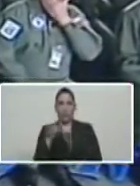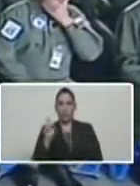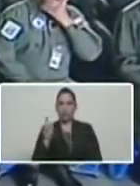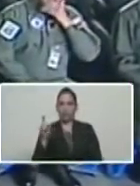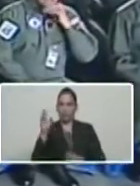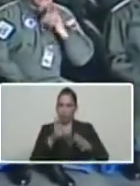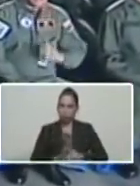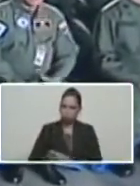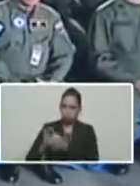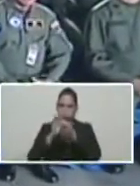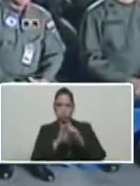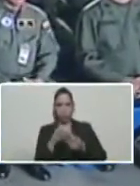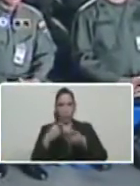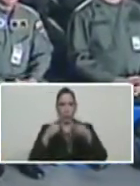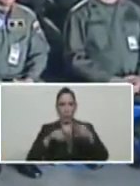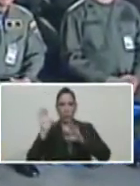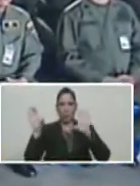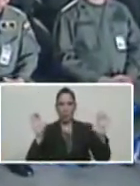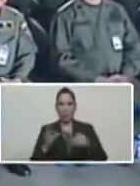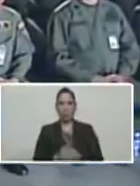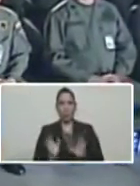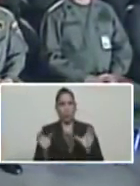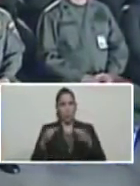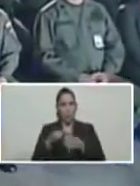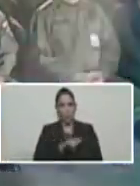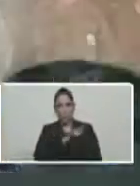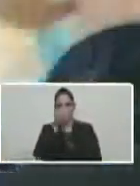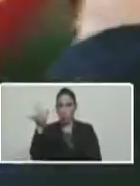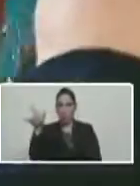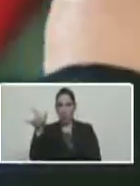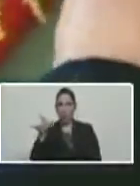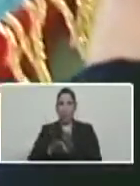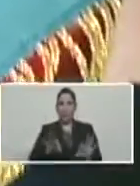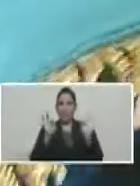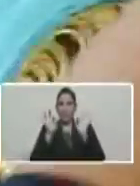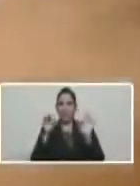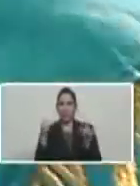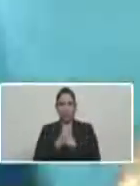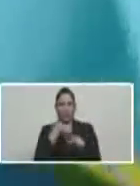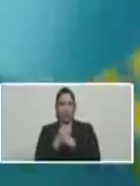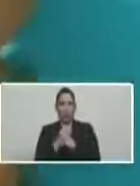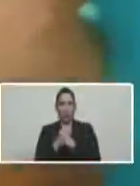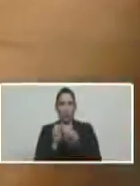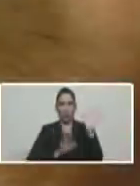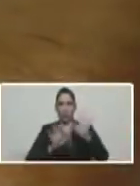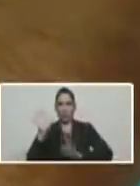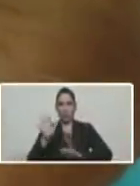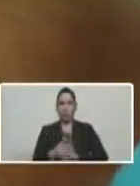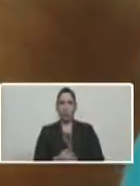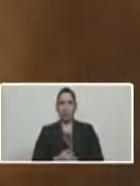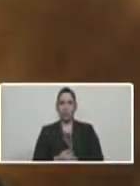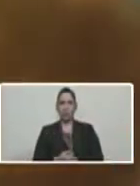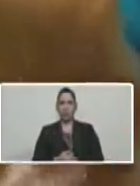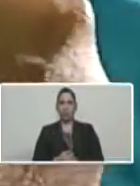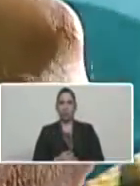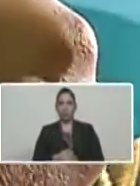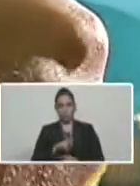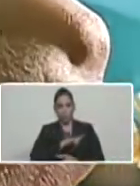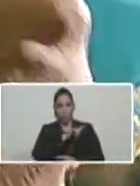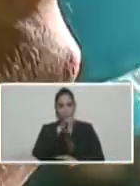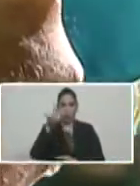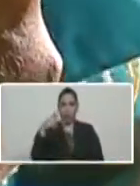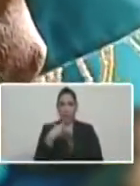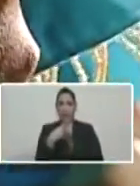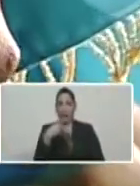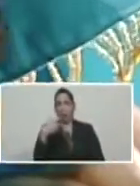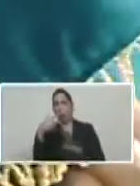entre naciones. Grupo Aéreo de Operaciones Especiales número 15. Con su flota de aviones K-8W